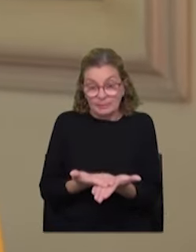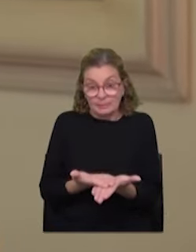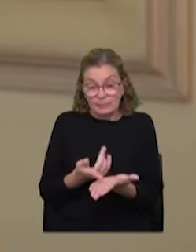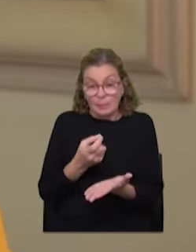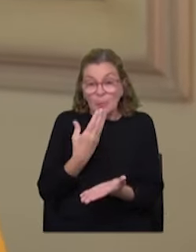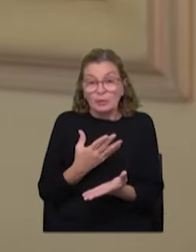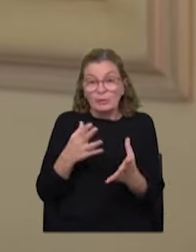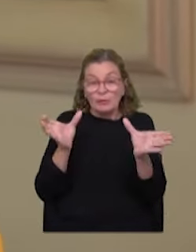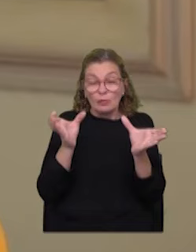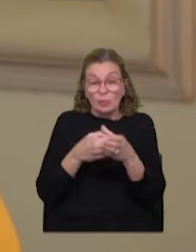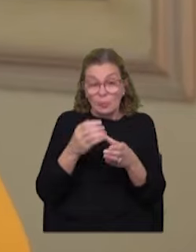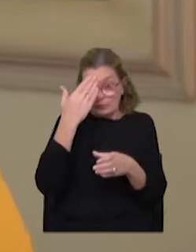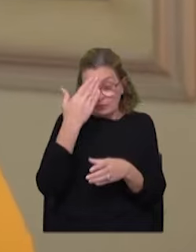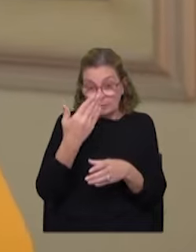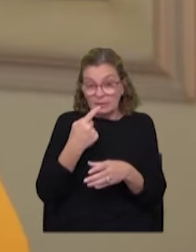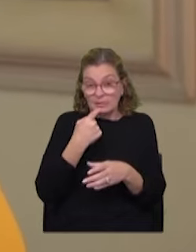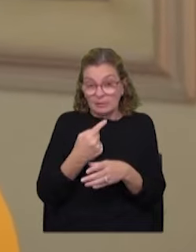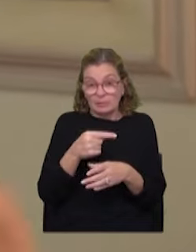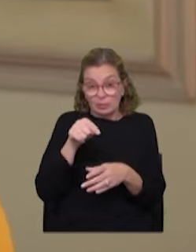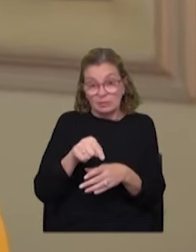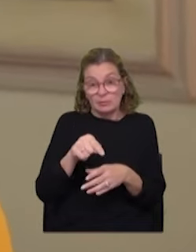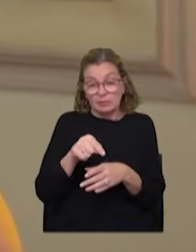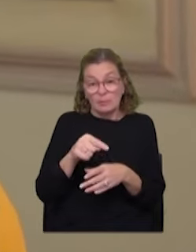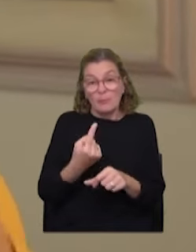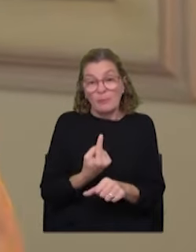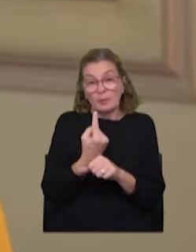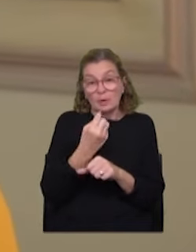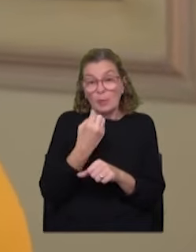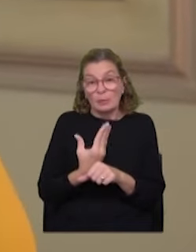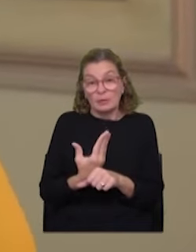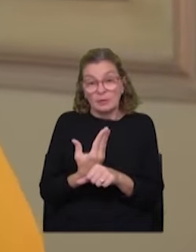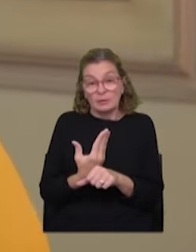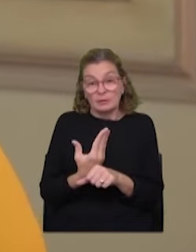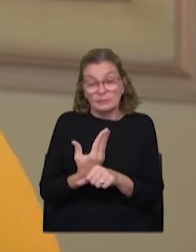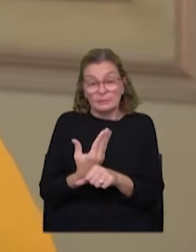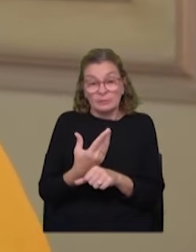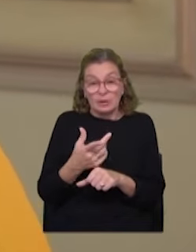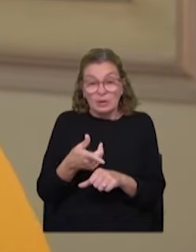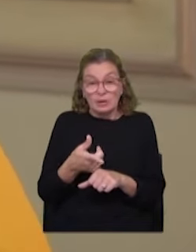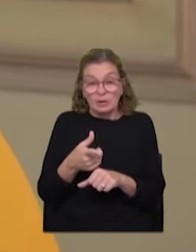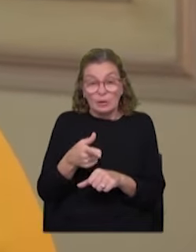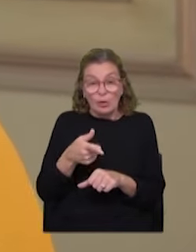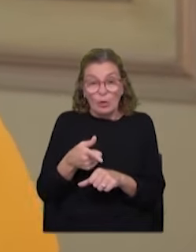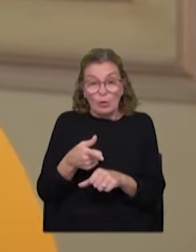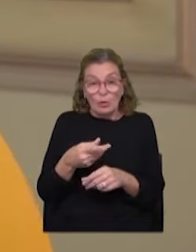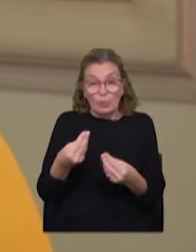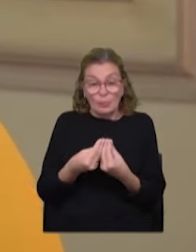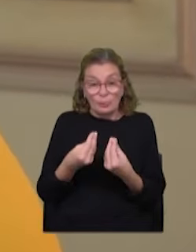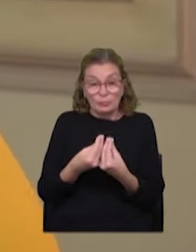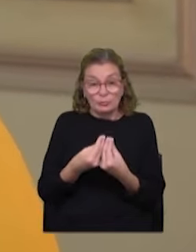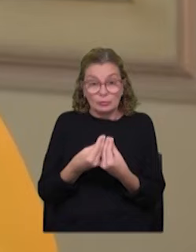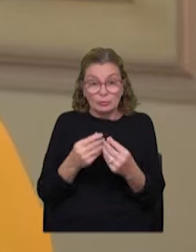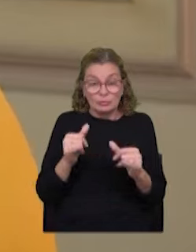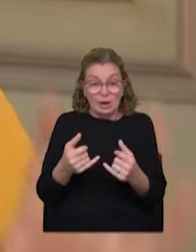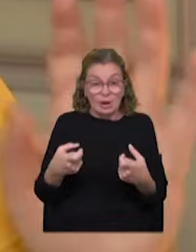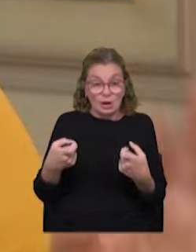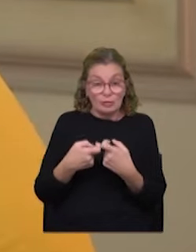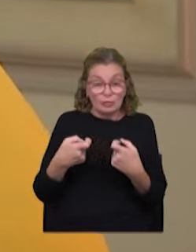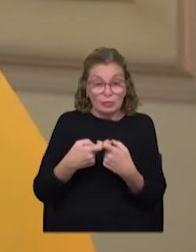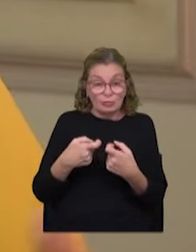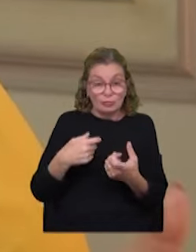frente amplio ha tomado definiciones al respecto primero porque Bueno evidentemente hoy la mayoría la tiene en la coalición de